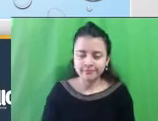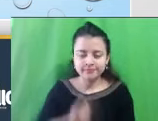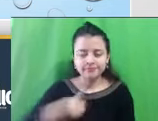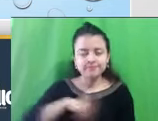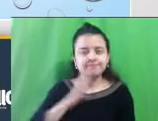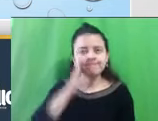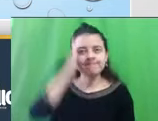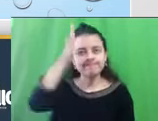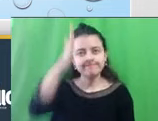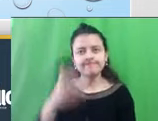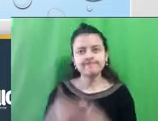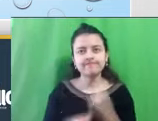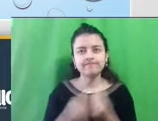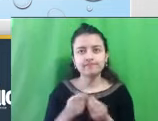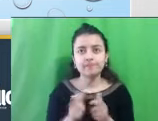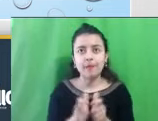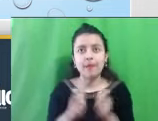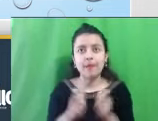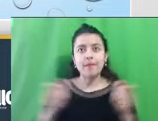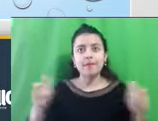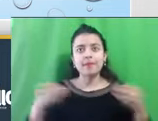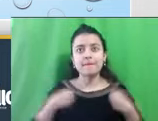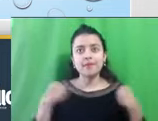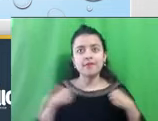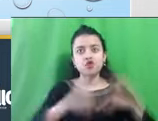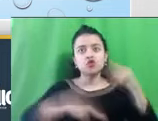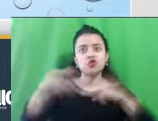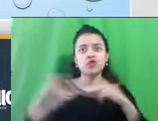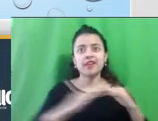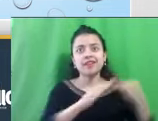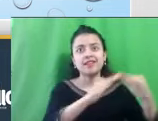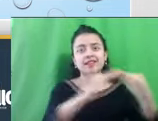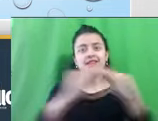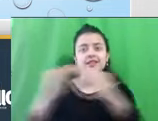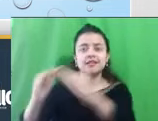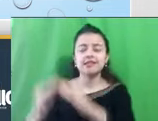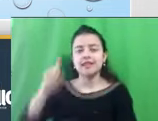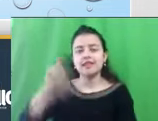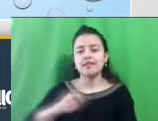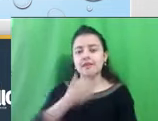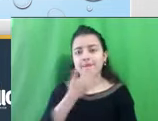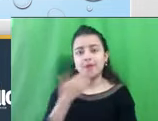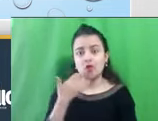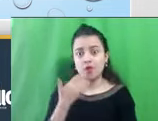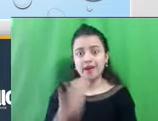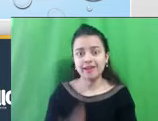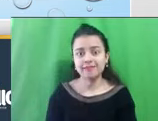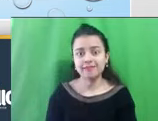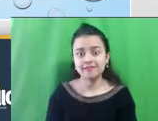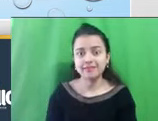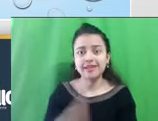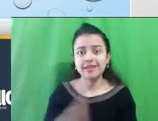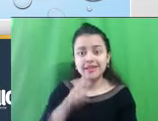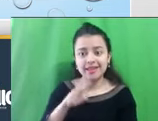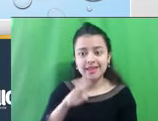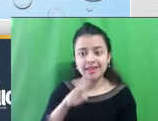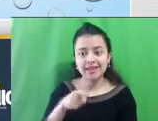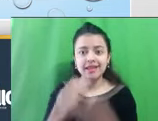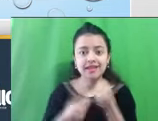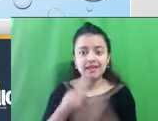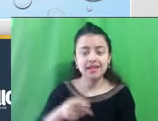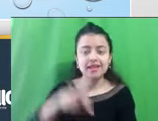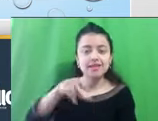del 2044, haciendo mejoramiento de la capacidad de las PETAP, plantas de tratamiento